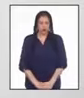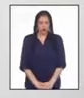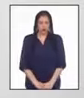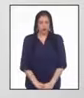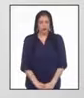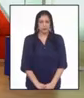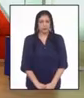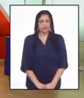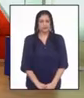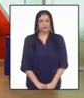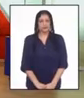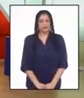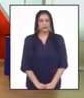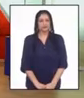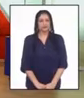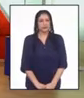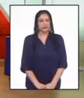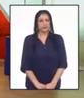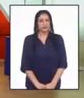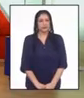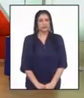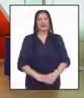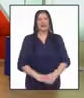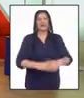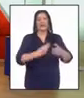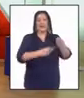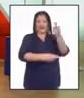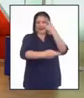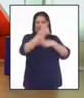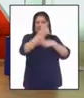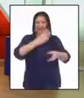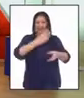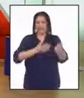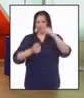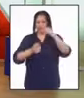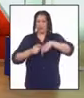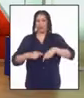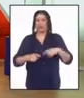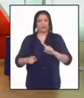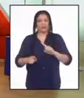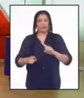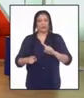Ya volvemos con más, así que no se muevan.